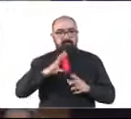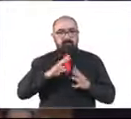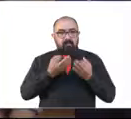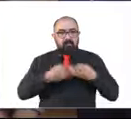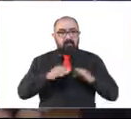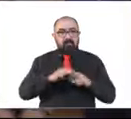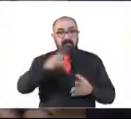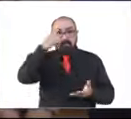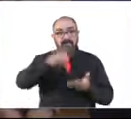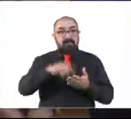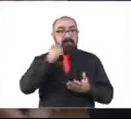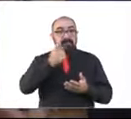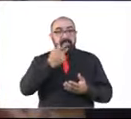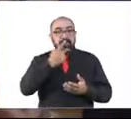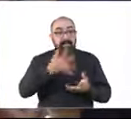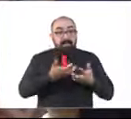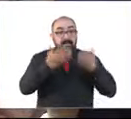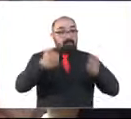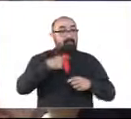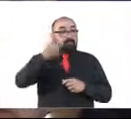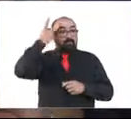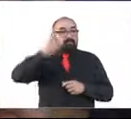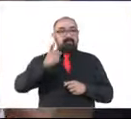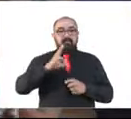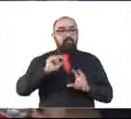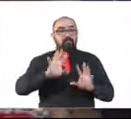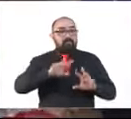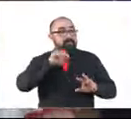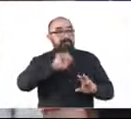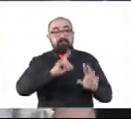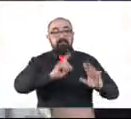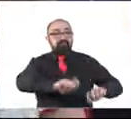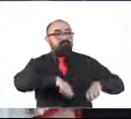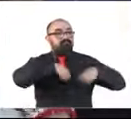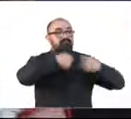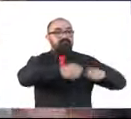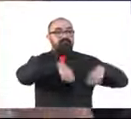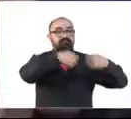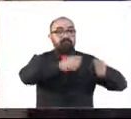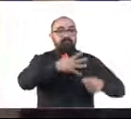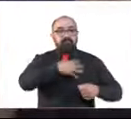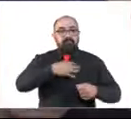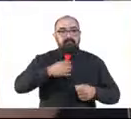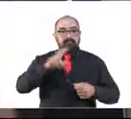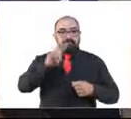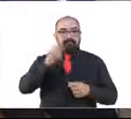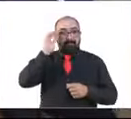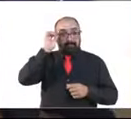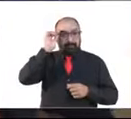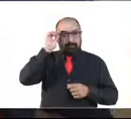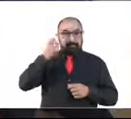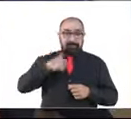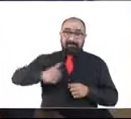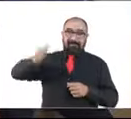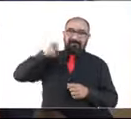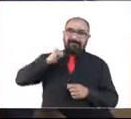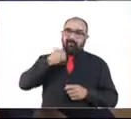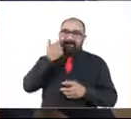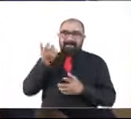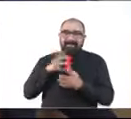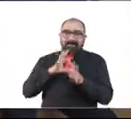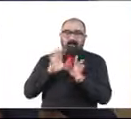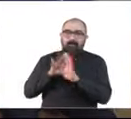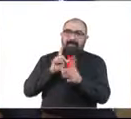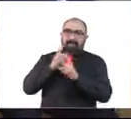no es nuestra, ¿no? Es un legado para nuestros hijos, pero pues luego me dan ganas de decirle a mis antepasados, oye, ¿y qué pasó, no?